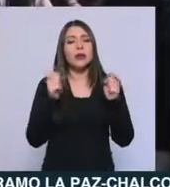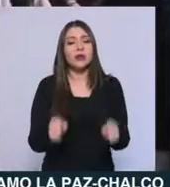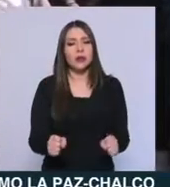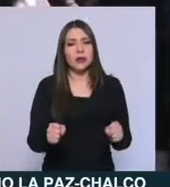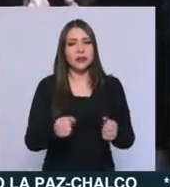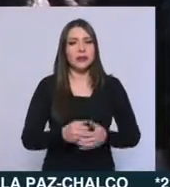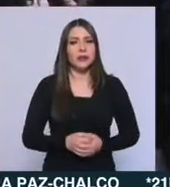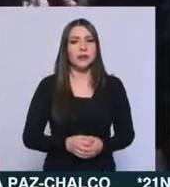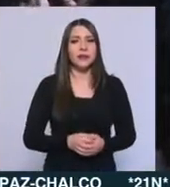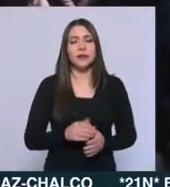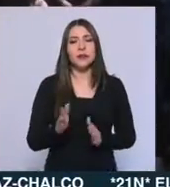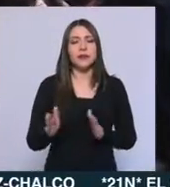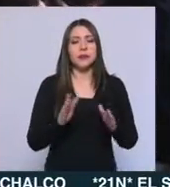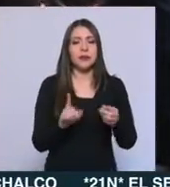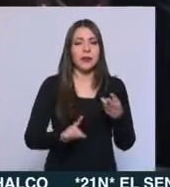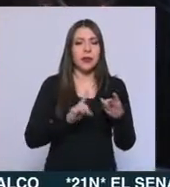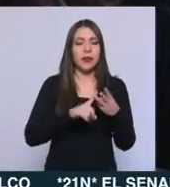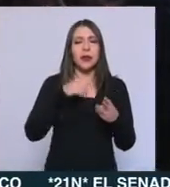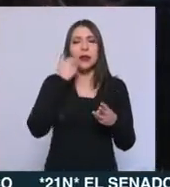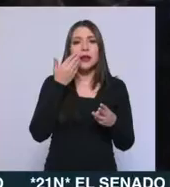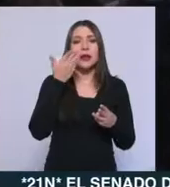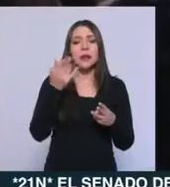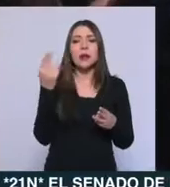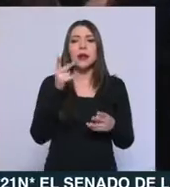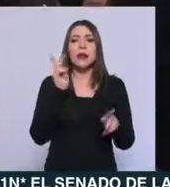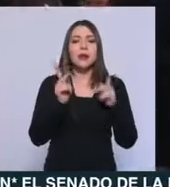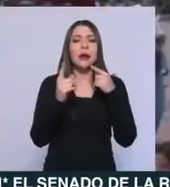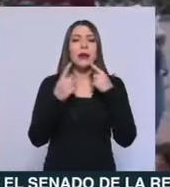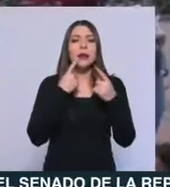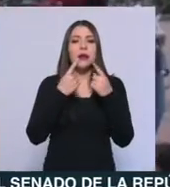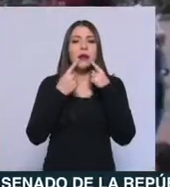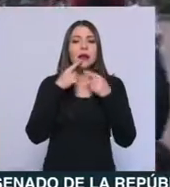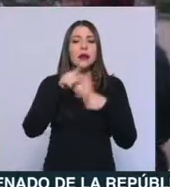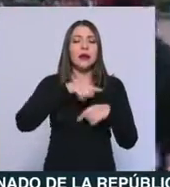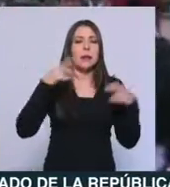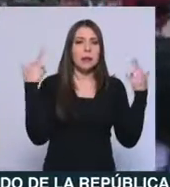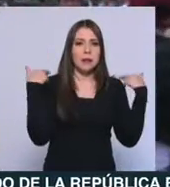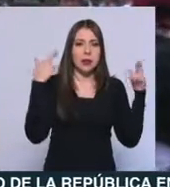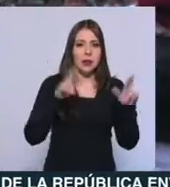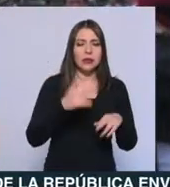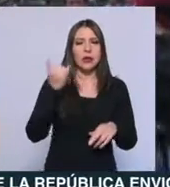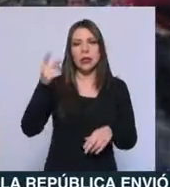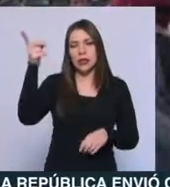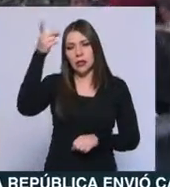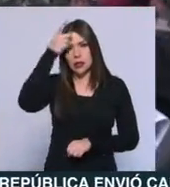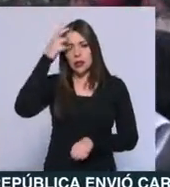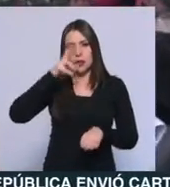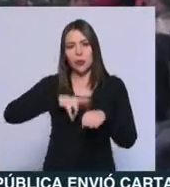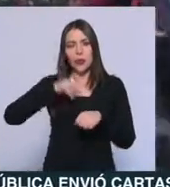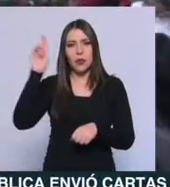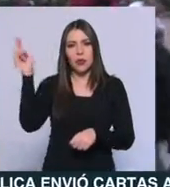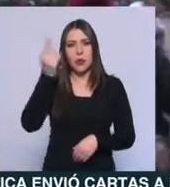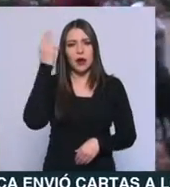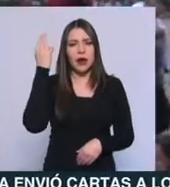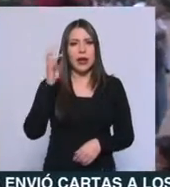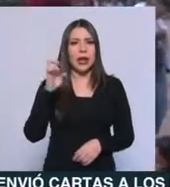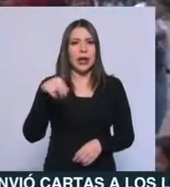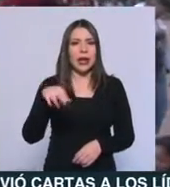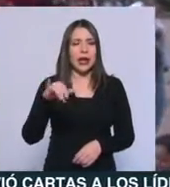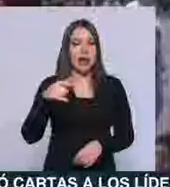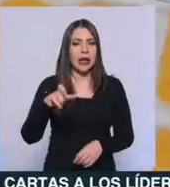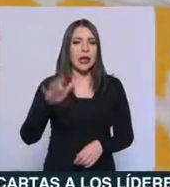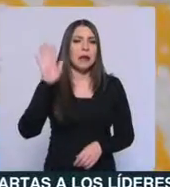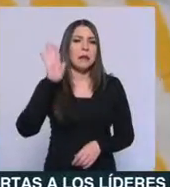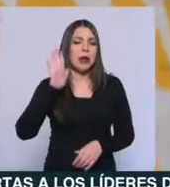última petición es un diálogo entre profesores de asignatura y el rector de la UNAM, Enrique Graue, la cual parece se llevará a